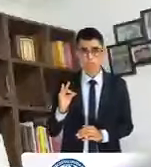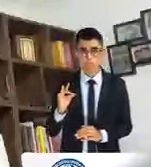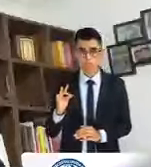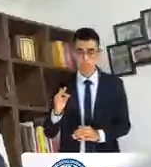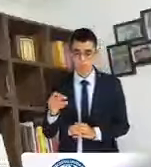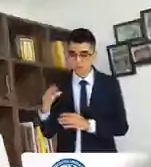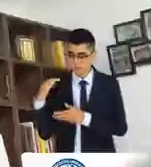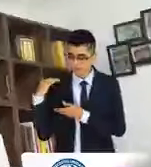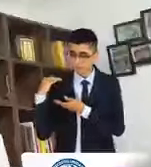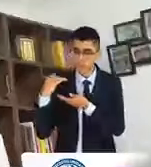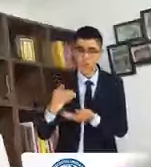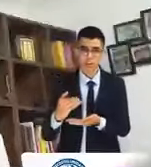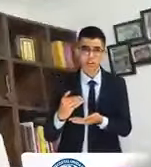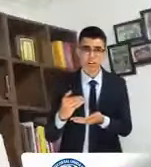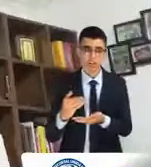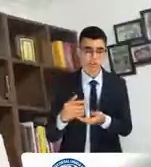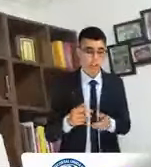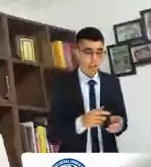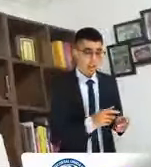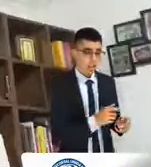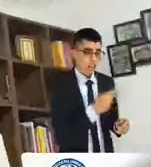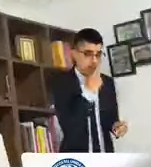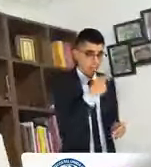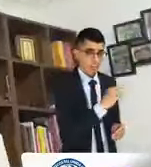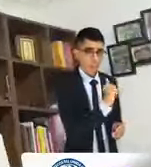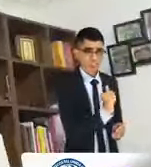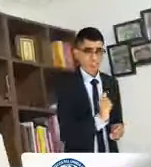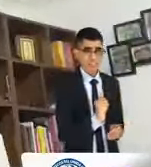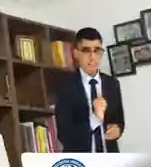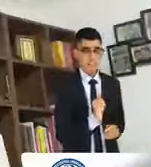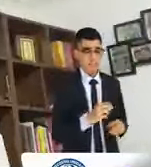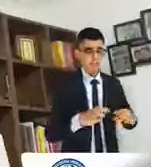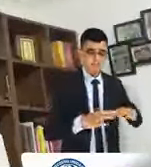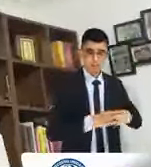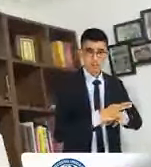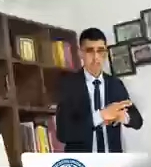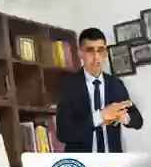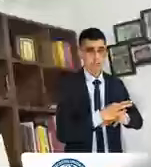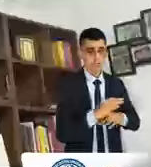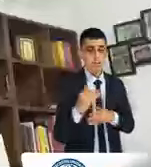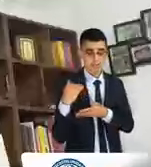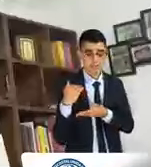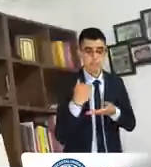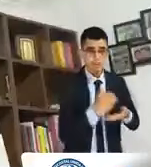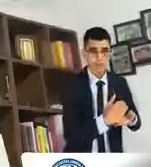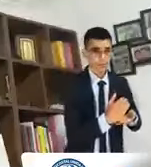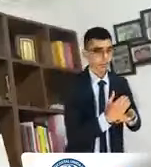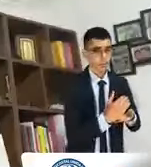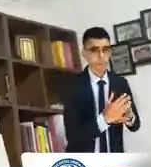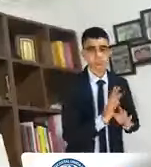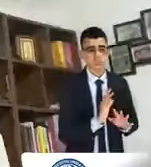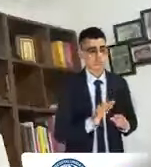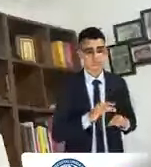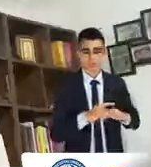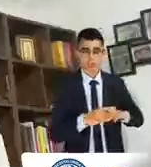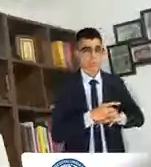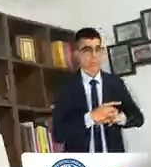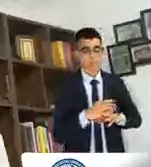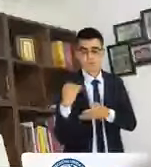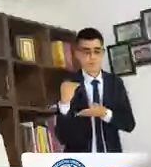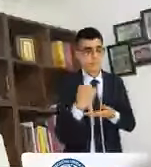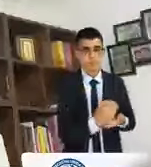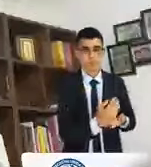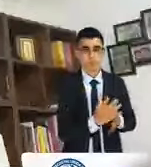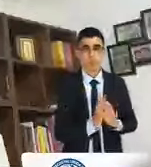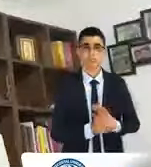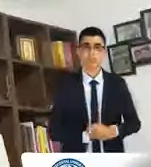casarse con unas personas, unos varones, porque si no había varones no había herencia. Entonces no había una representatividad de